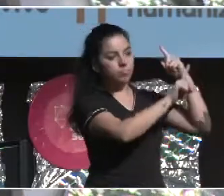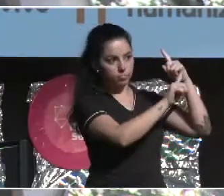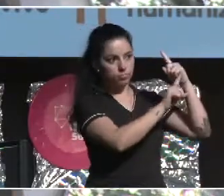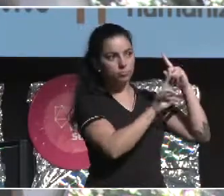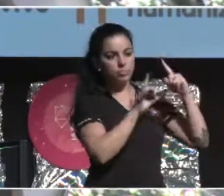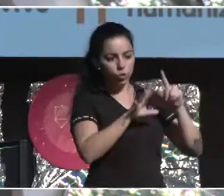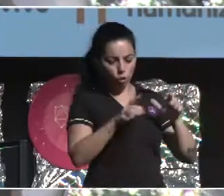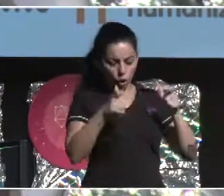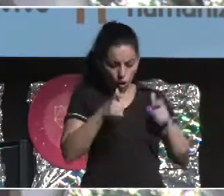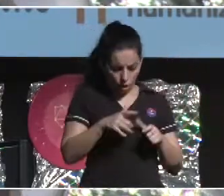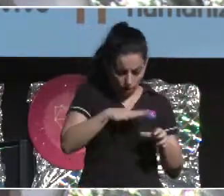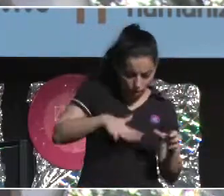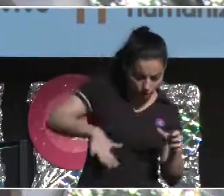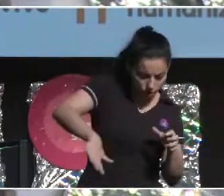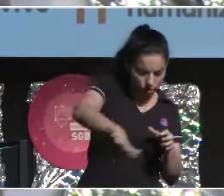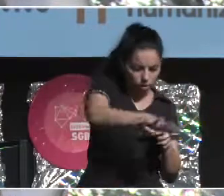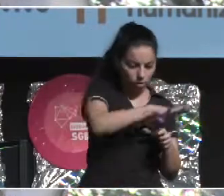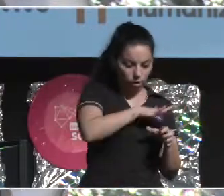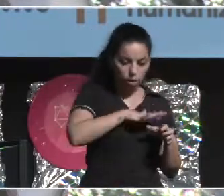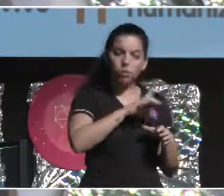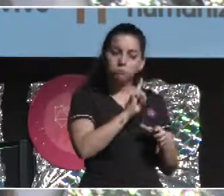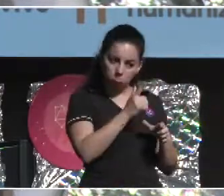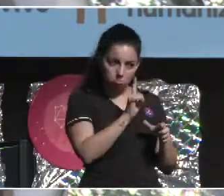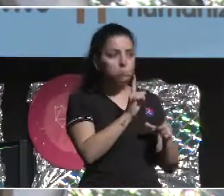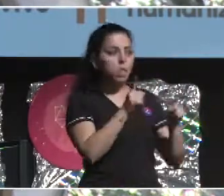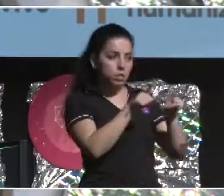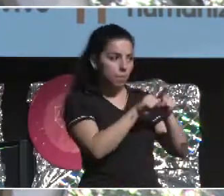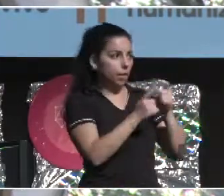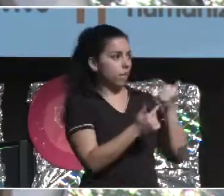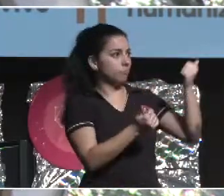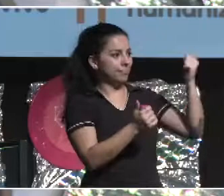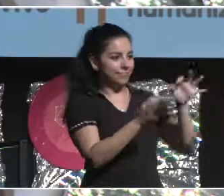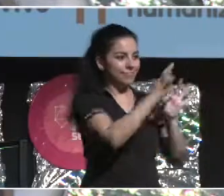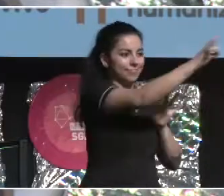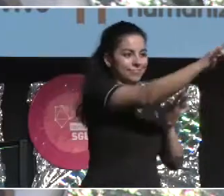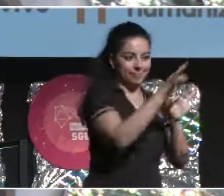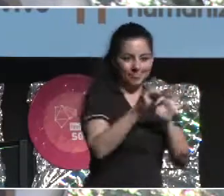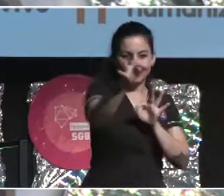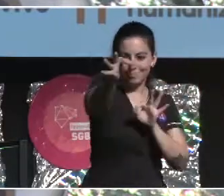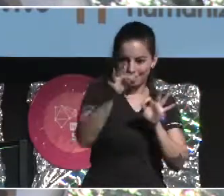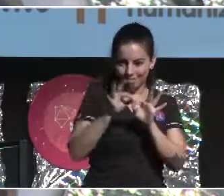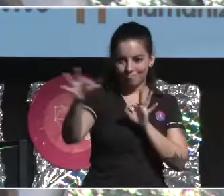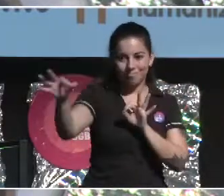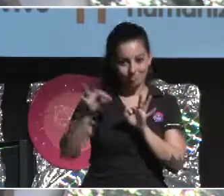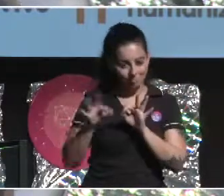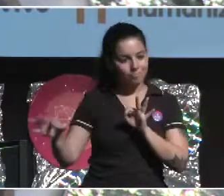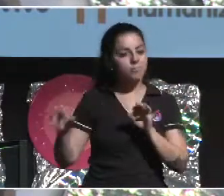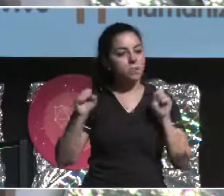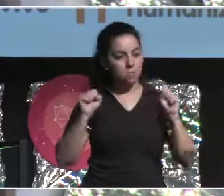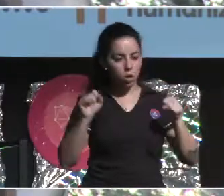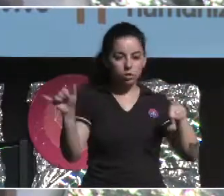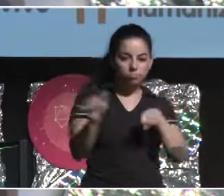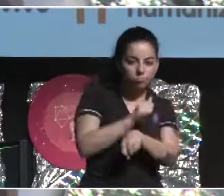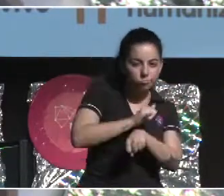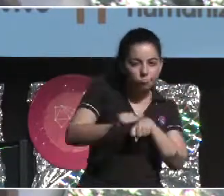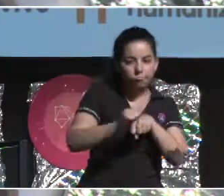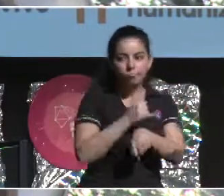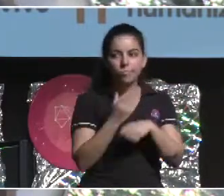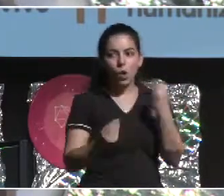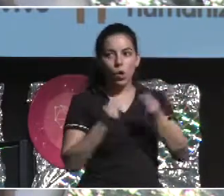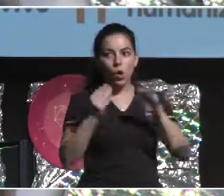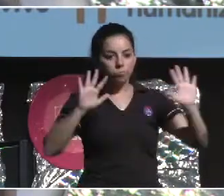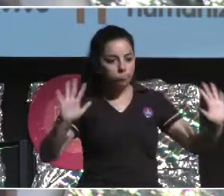propio donde están ubicadas, sino también en otras zonas del país donde ellos pueden aportar de una manera diferencial,